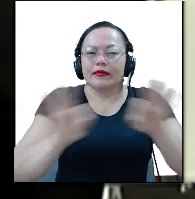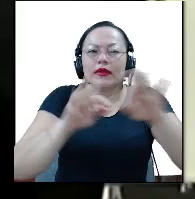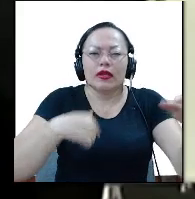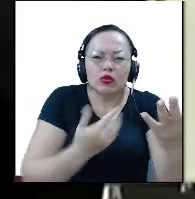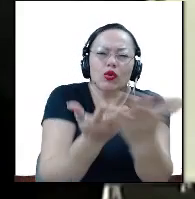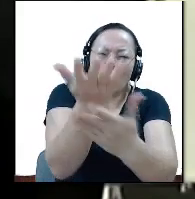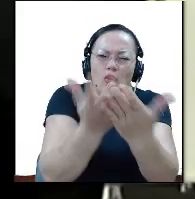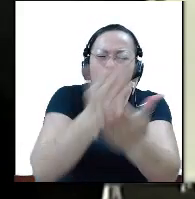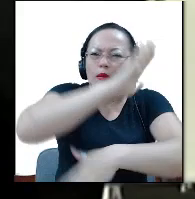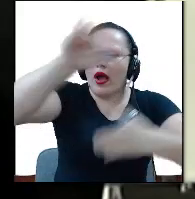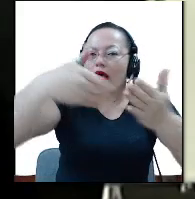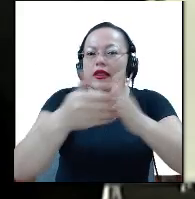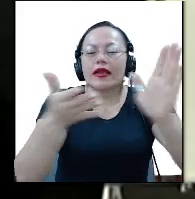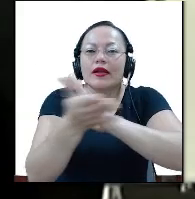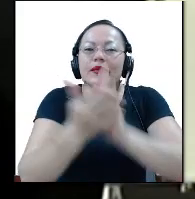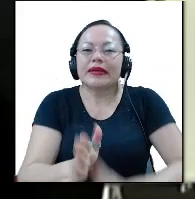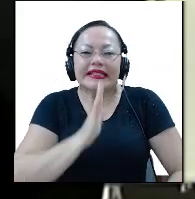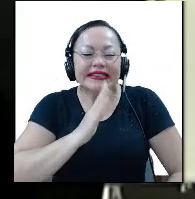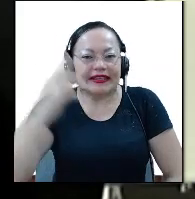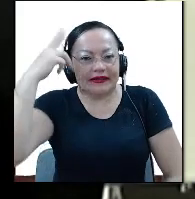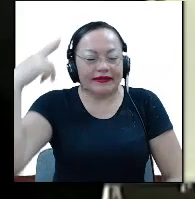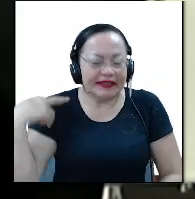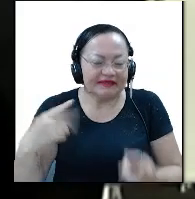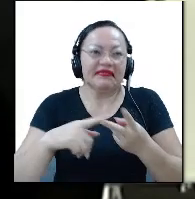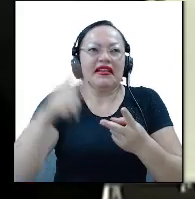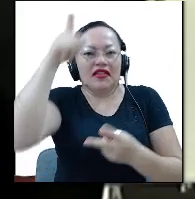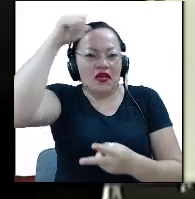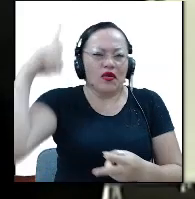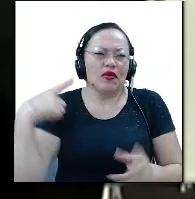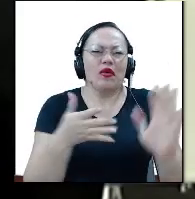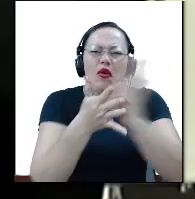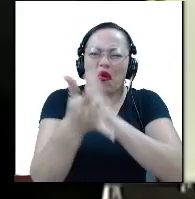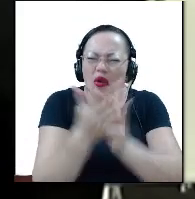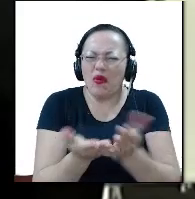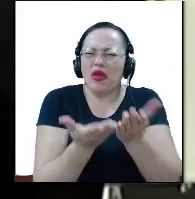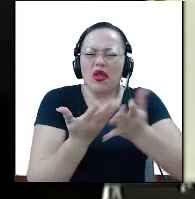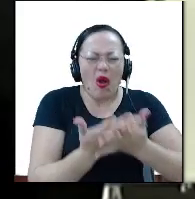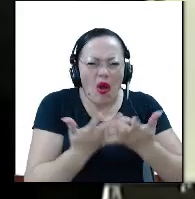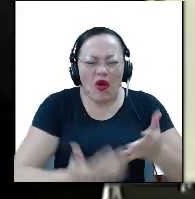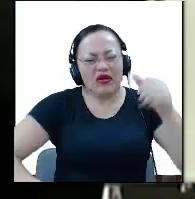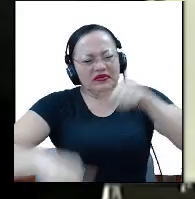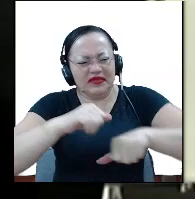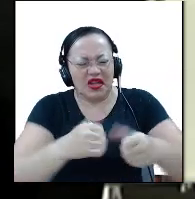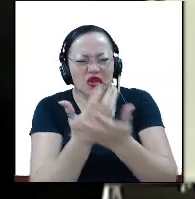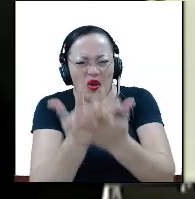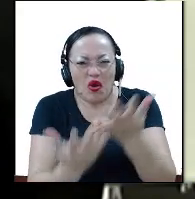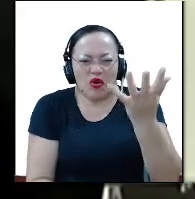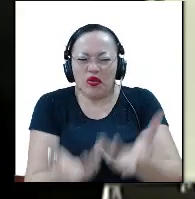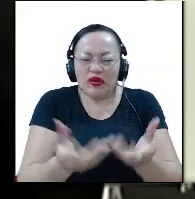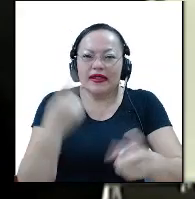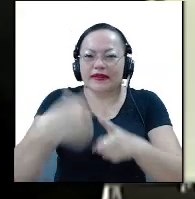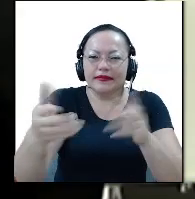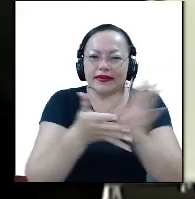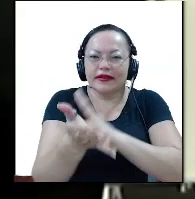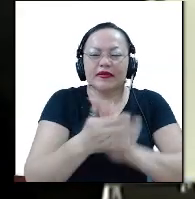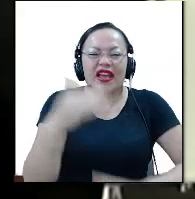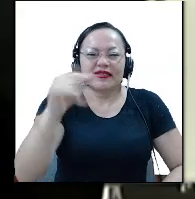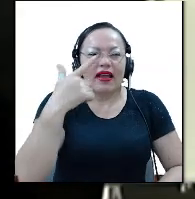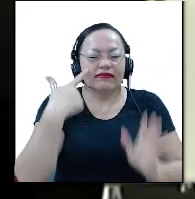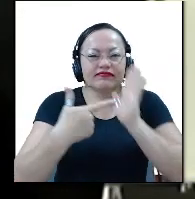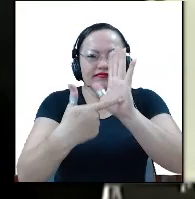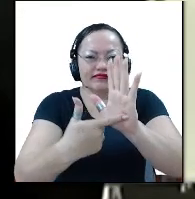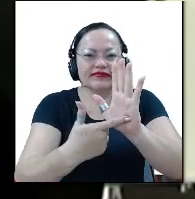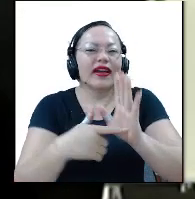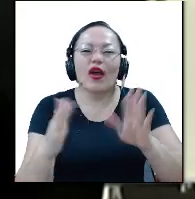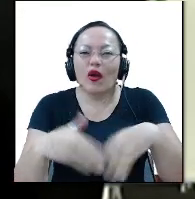recomendaciones. Más adelante estaremos con Geraldine y con Laurita para que nos cuenten sus recetas para el día de hoy. Vamos a buscarlas, yo creo que ya deben estar por ahí. ¿Ya